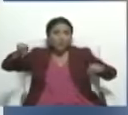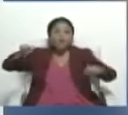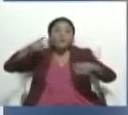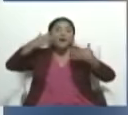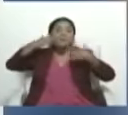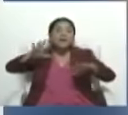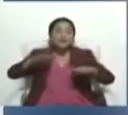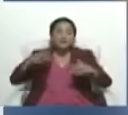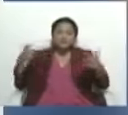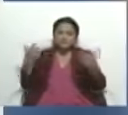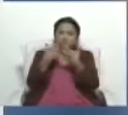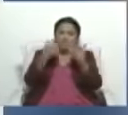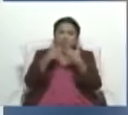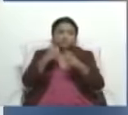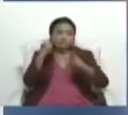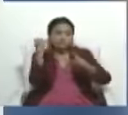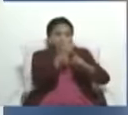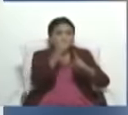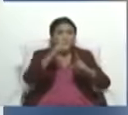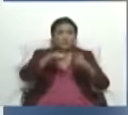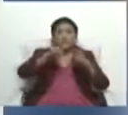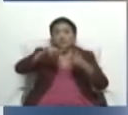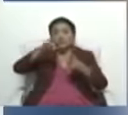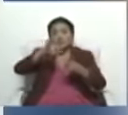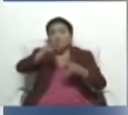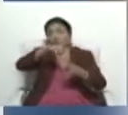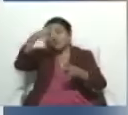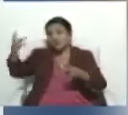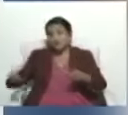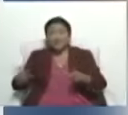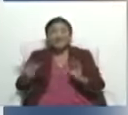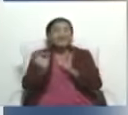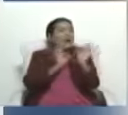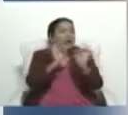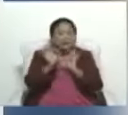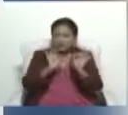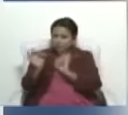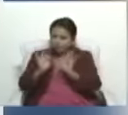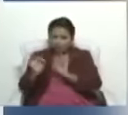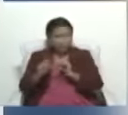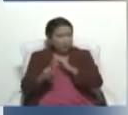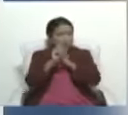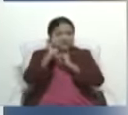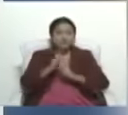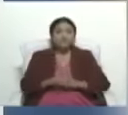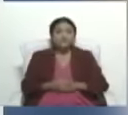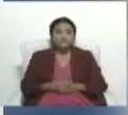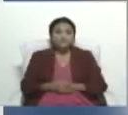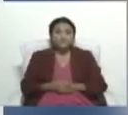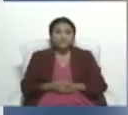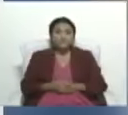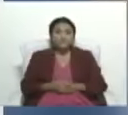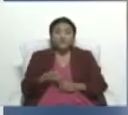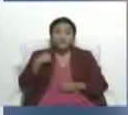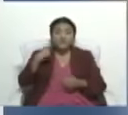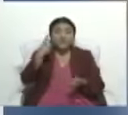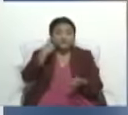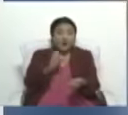enfrentamiento, terminó asesinándolo y después, por esas circunstancias, se mata. Mi hermana, en su estado de shock, me dice